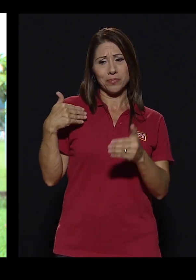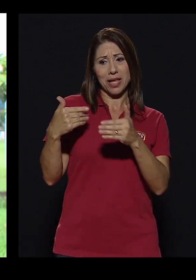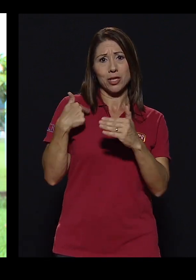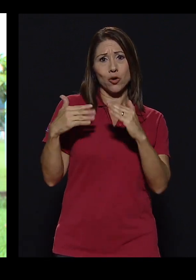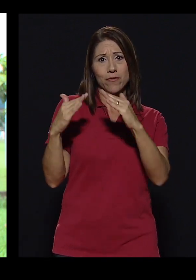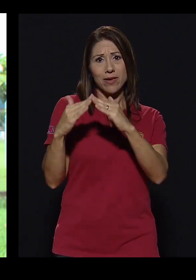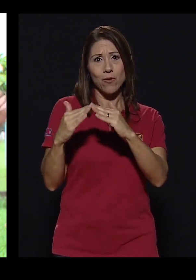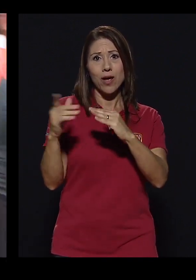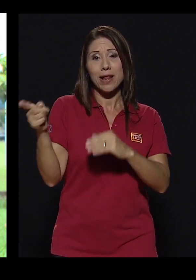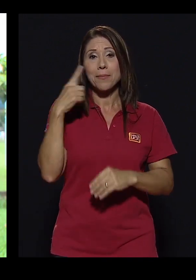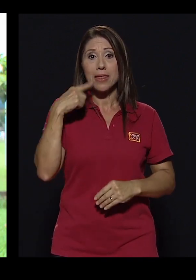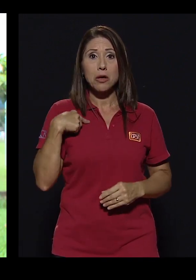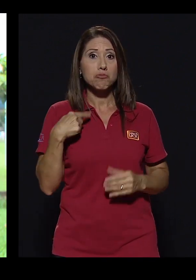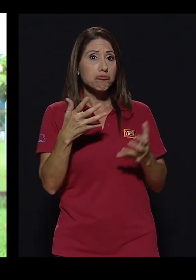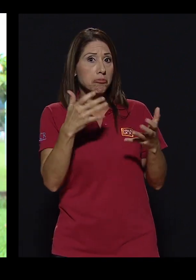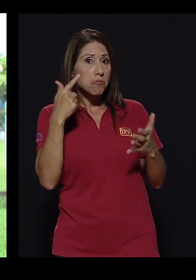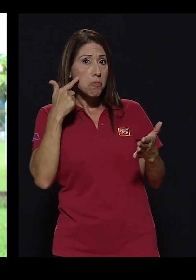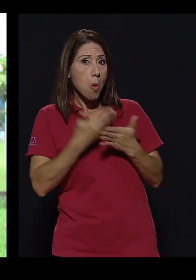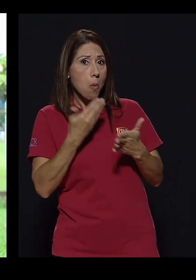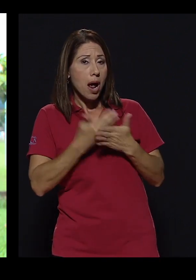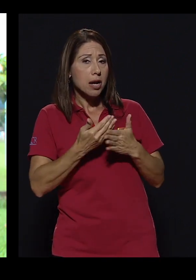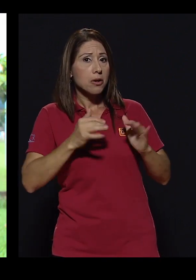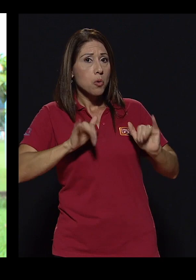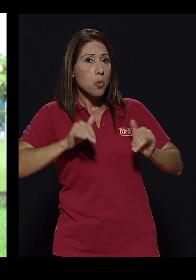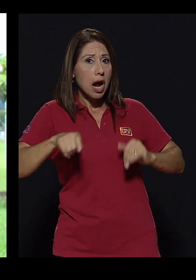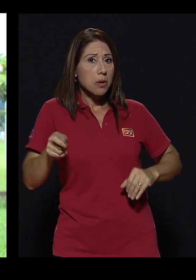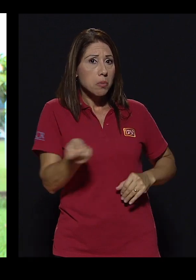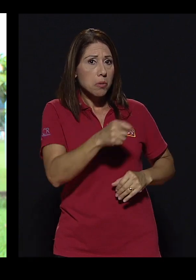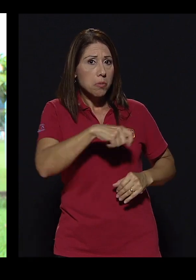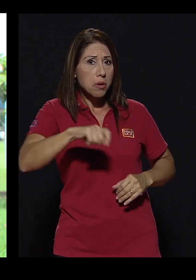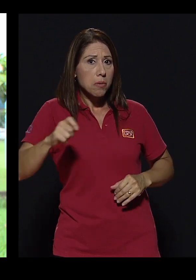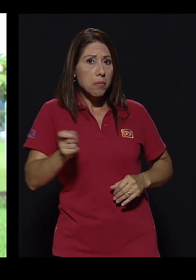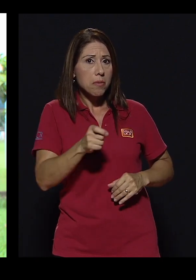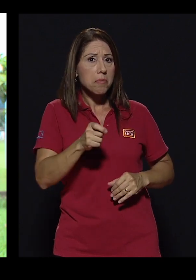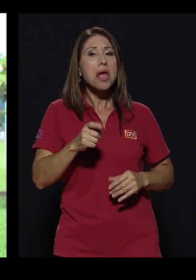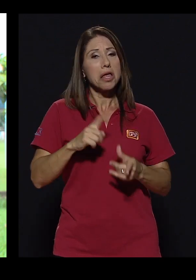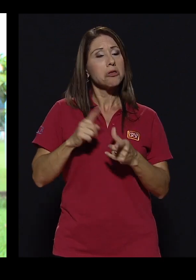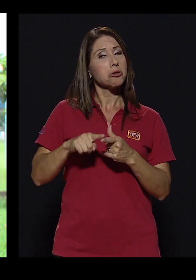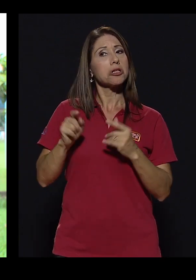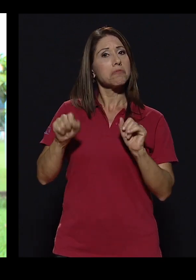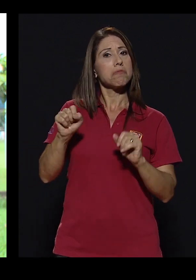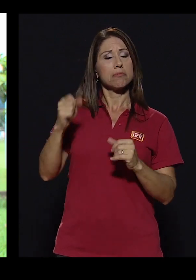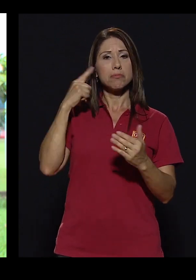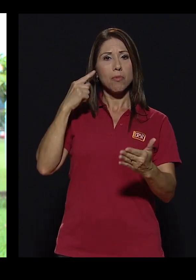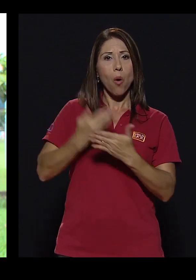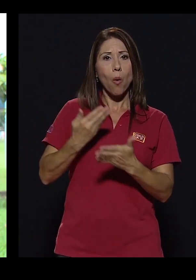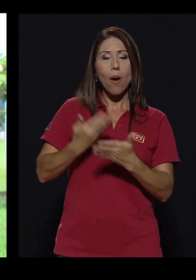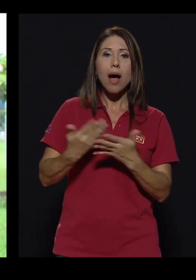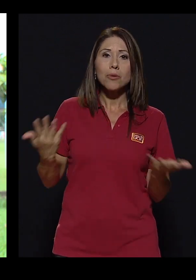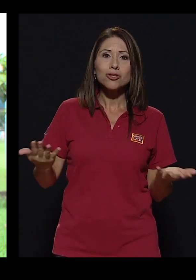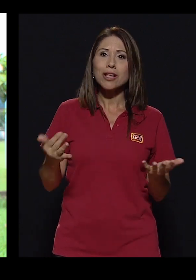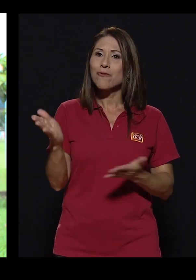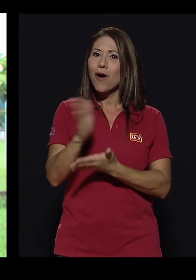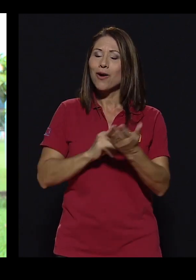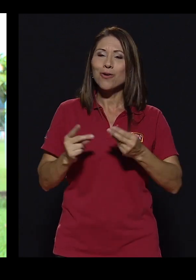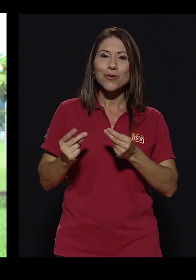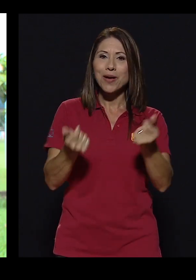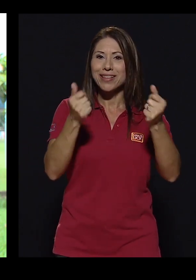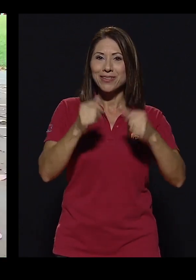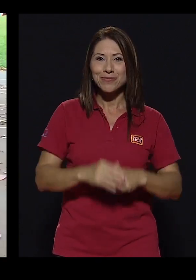me dijo que si quería probar jugar entonces de hecho probamos y fue como